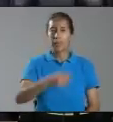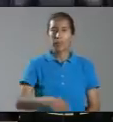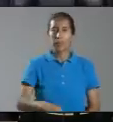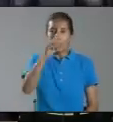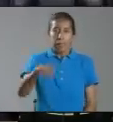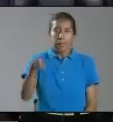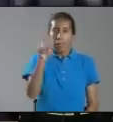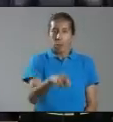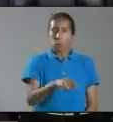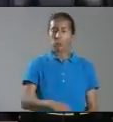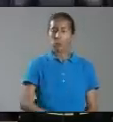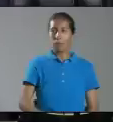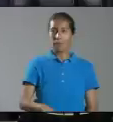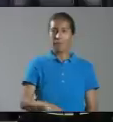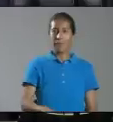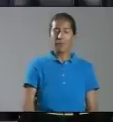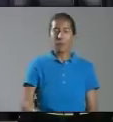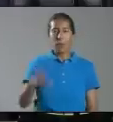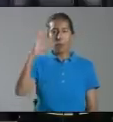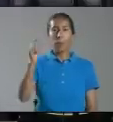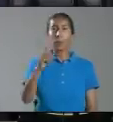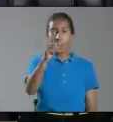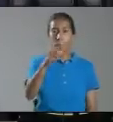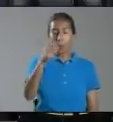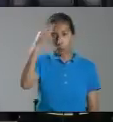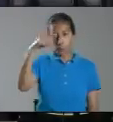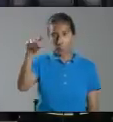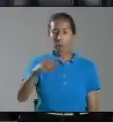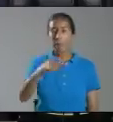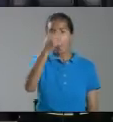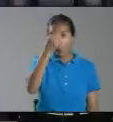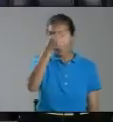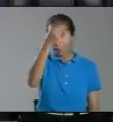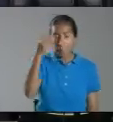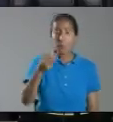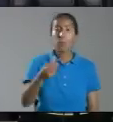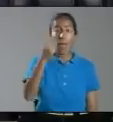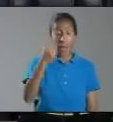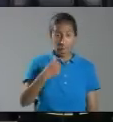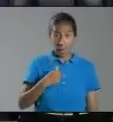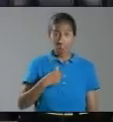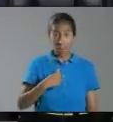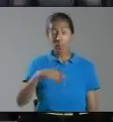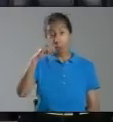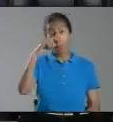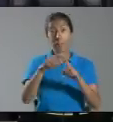Renuncio, reprendo, rechazo, porque algún día me marcaron a mí también cuando estudiaba en el colegio Teresa de Ávila.